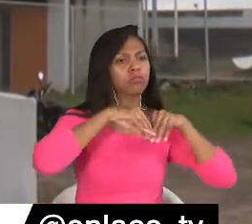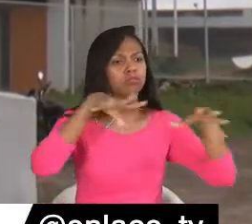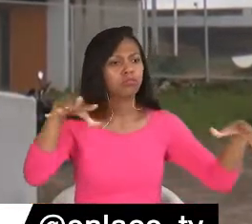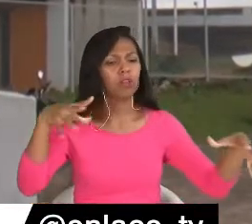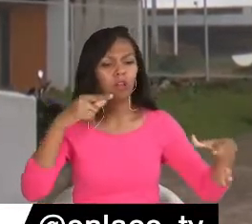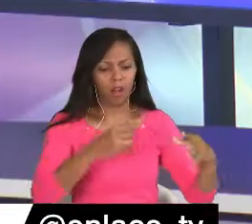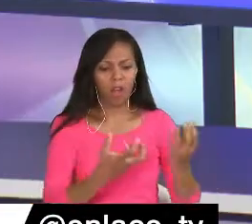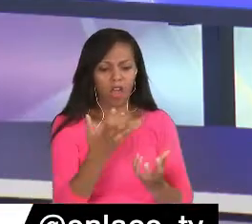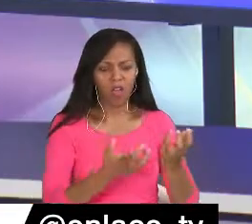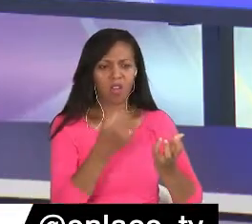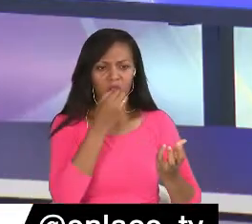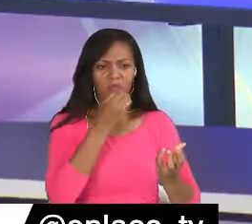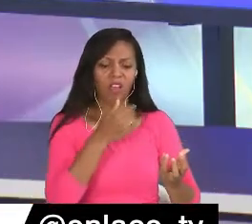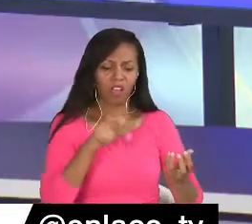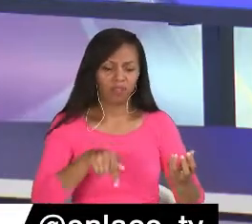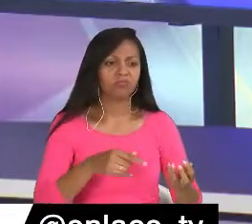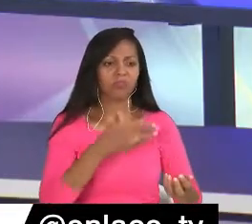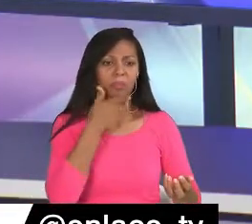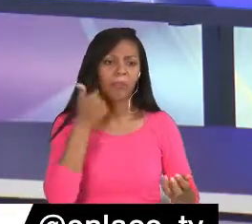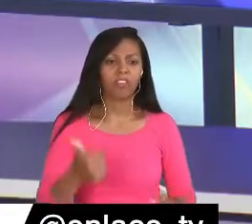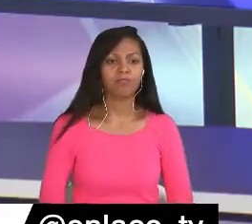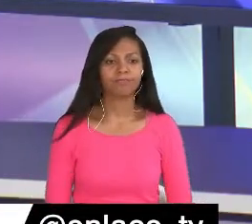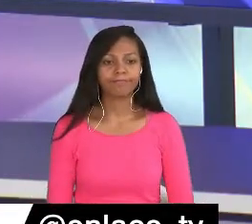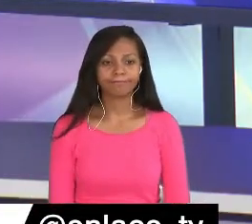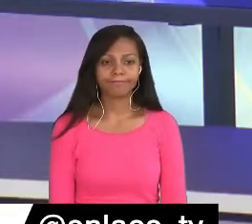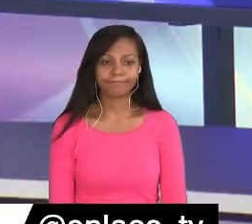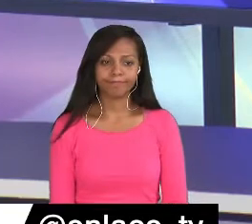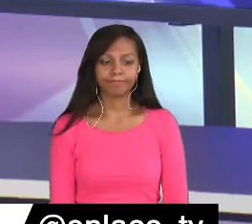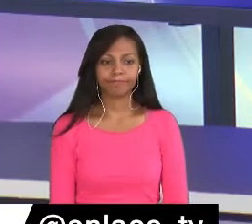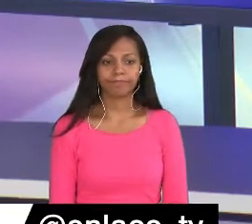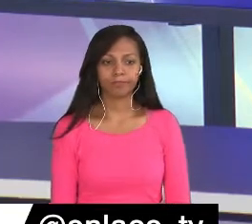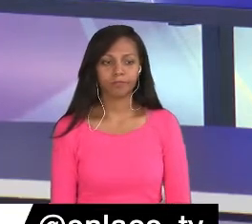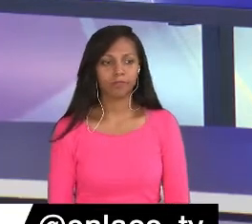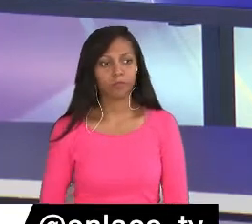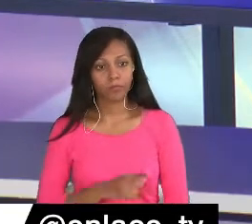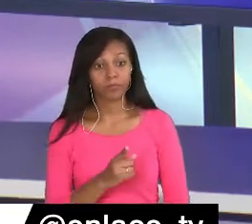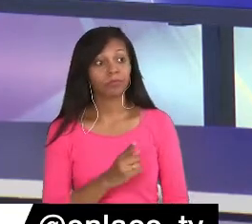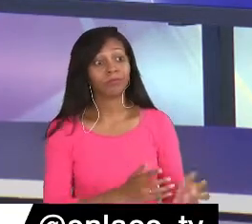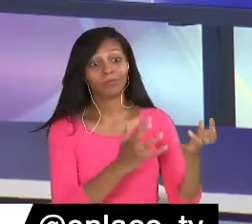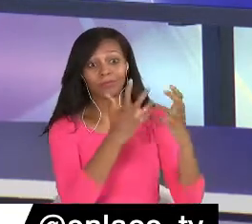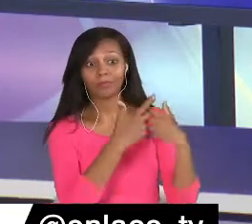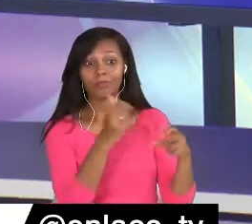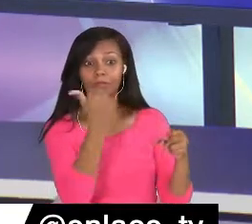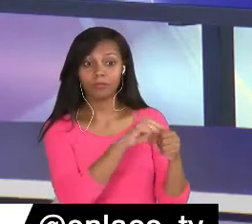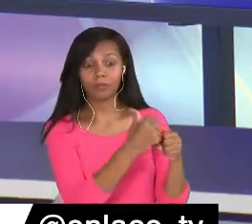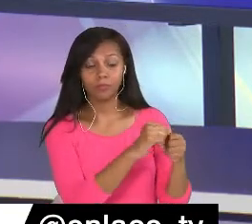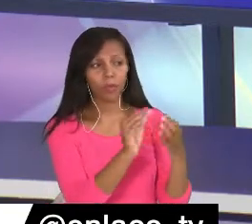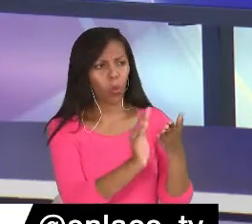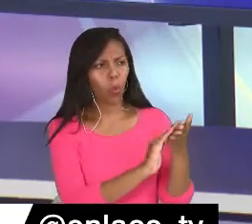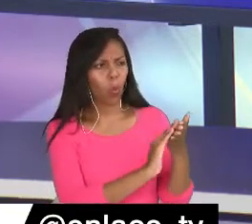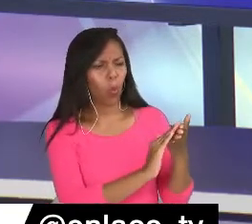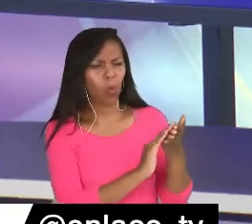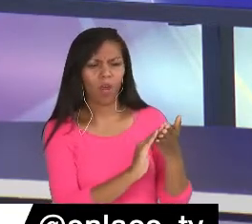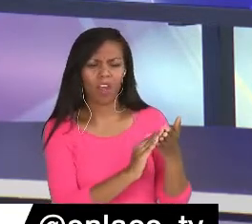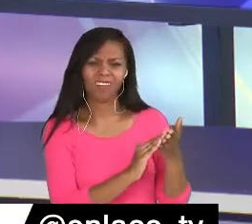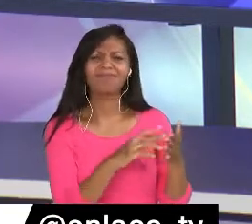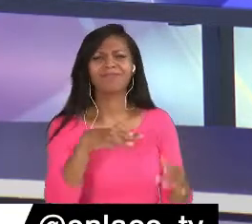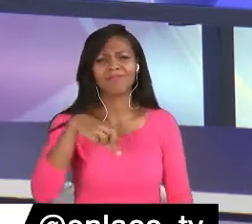allí. Y a propósito de la negativa de Ecopetrol a la realización del plan de modernización de la refinería